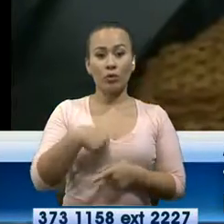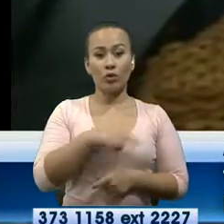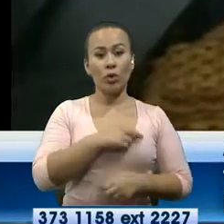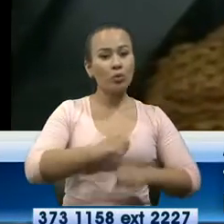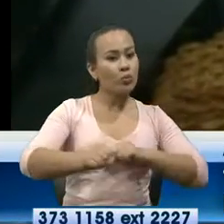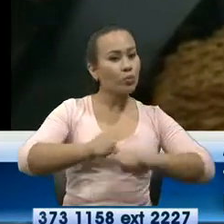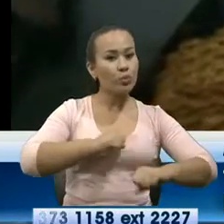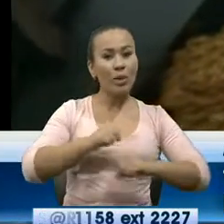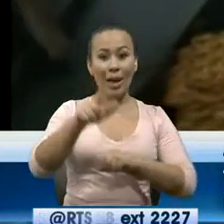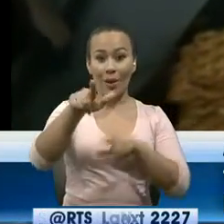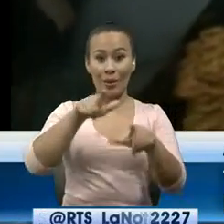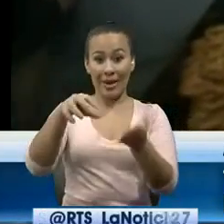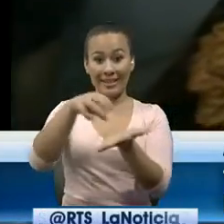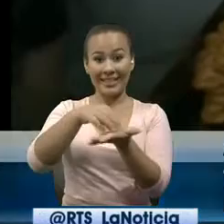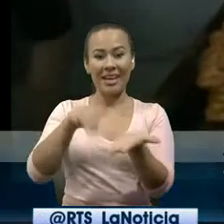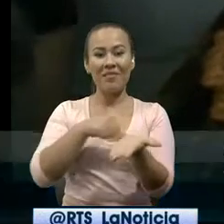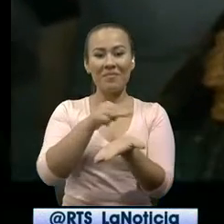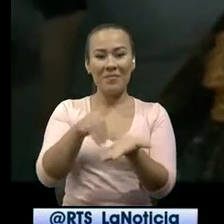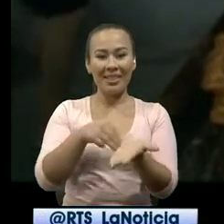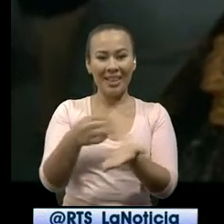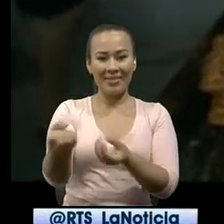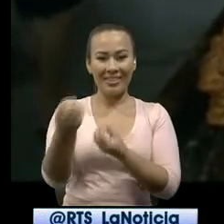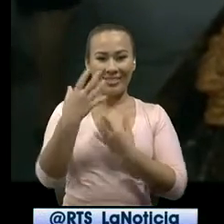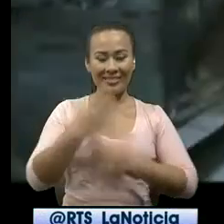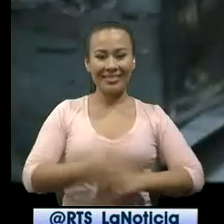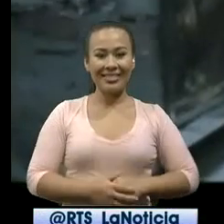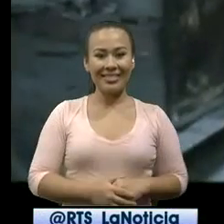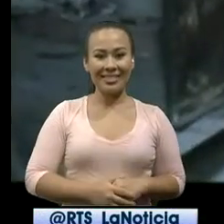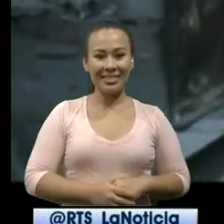fuerza de nosotros mismos. Desde la provincia de Manabí informó Johnny Armendáriz.